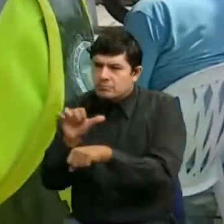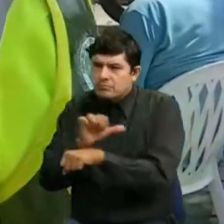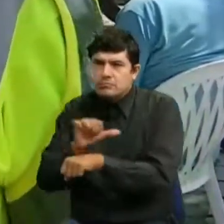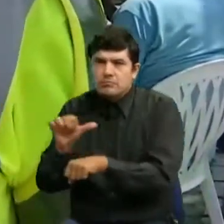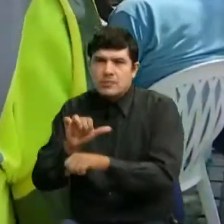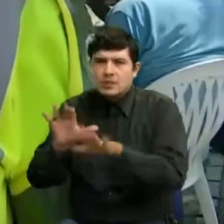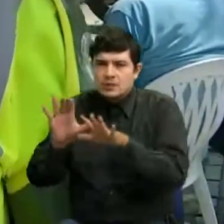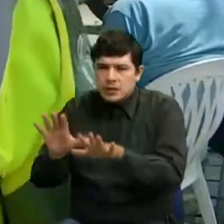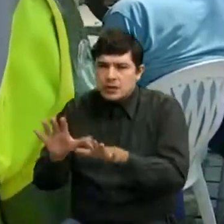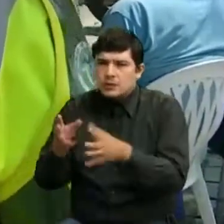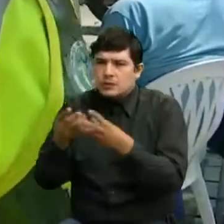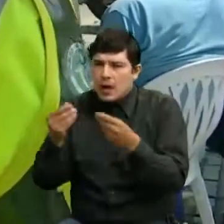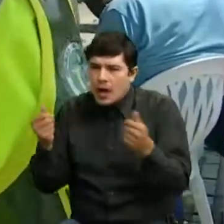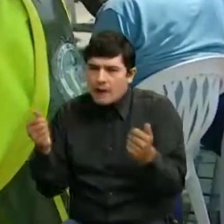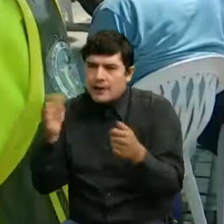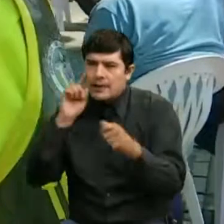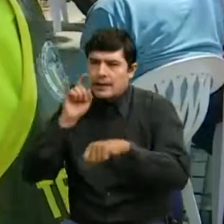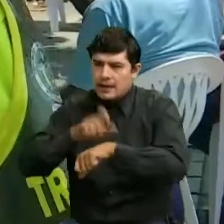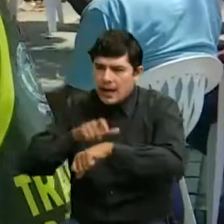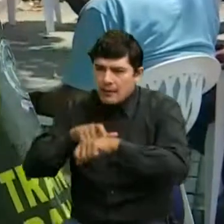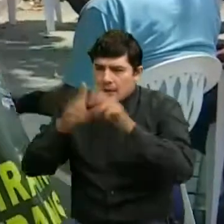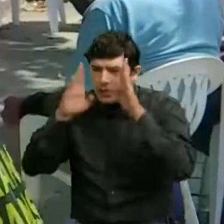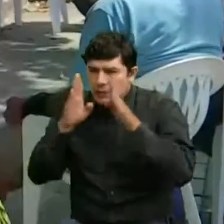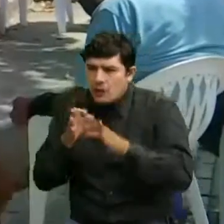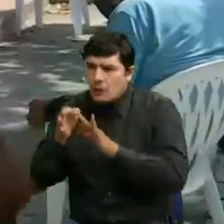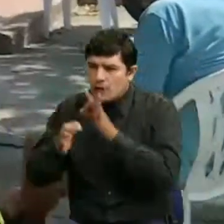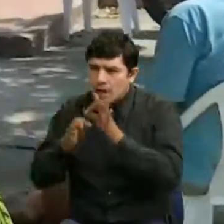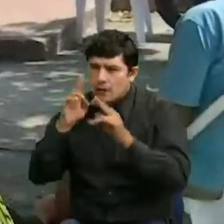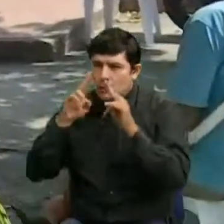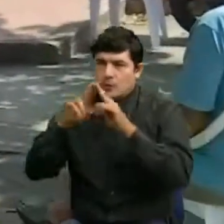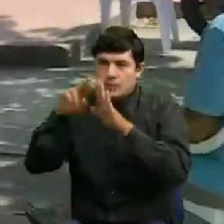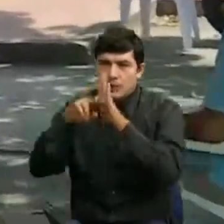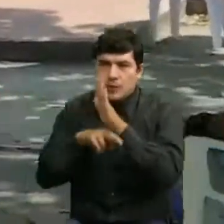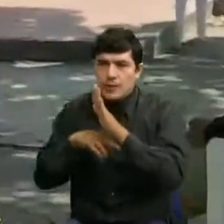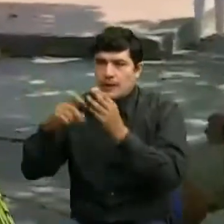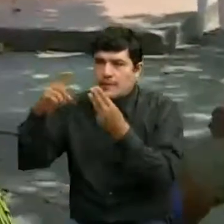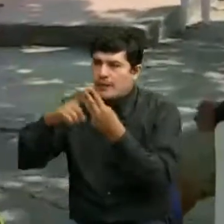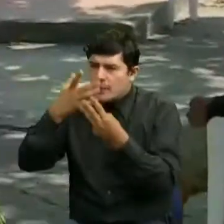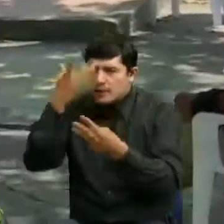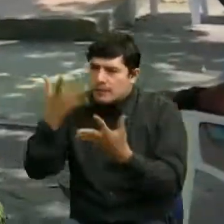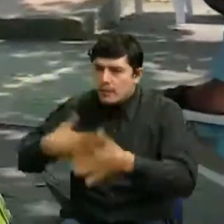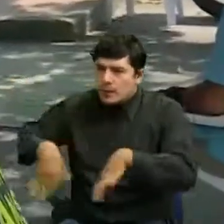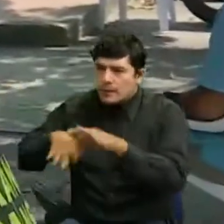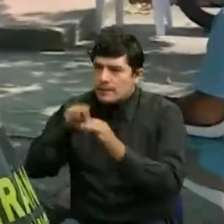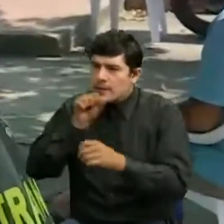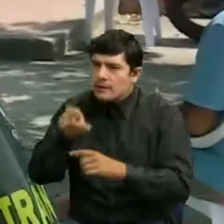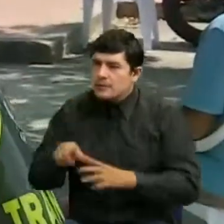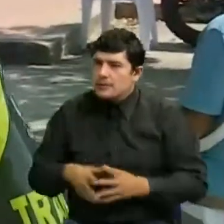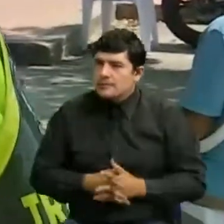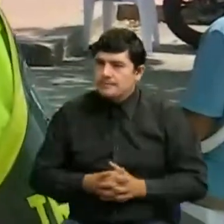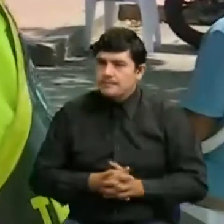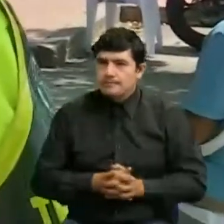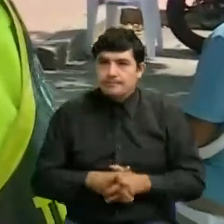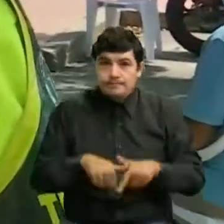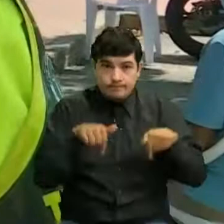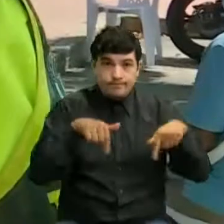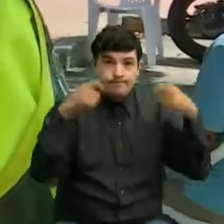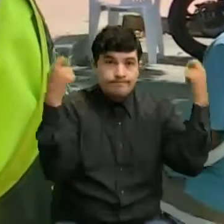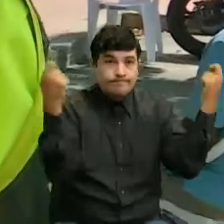se dediquen tiempo y dediquen tiempo a su vida a conocer las normas de tránsito? Bueno, en estas campañas le damos los tips a